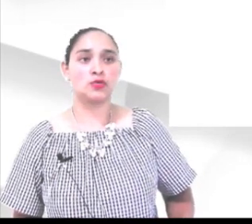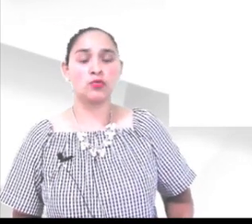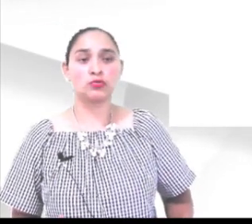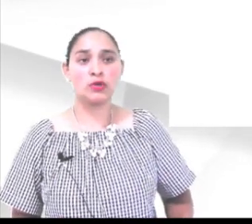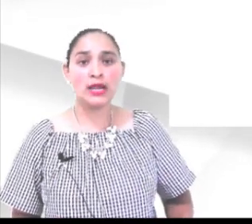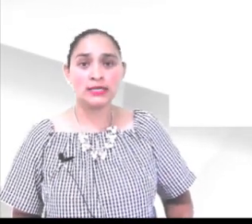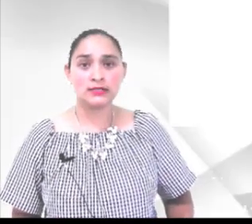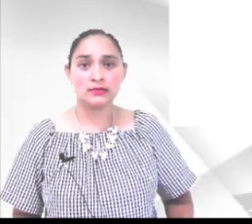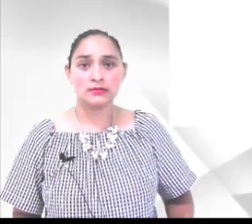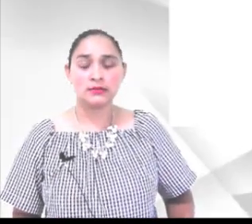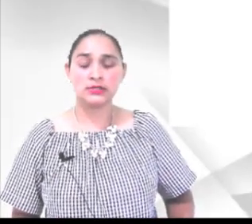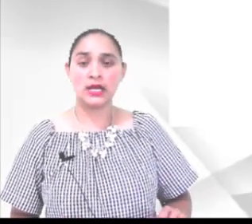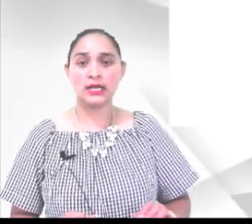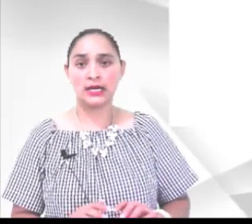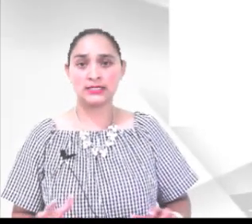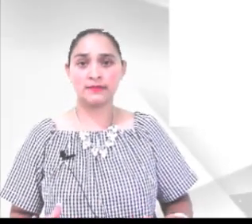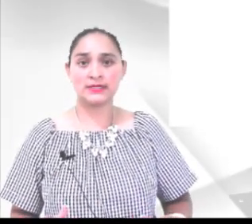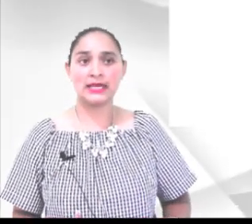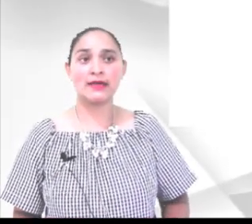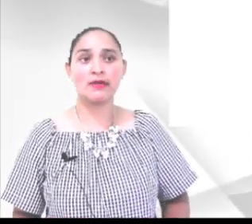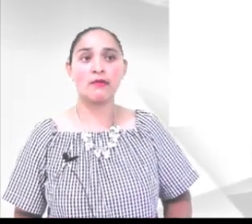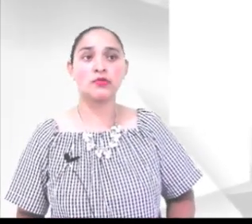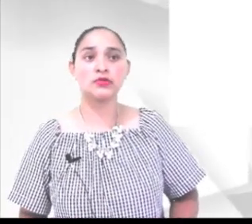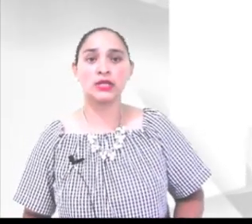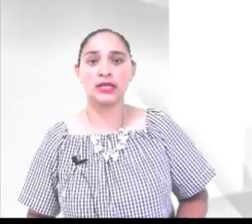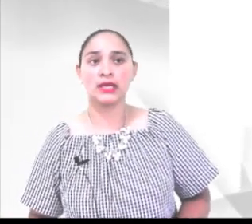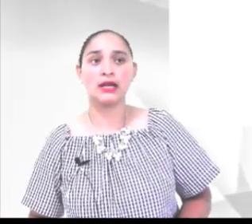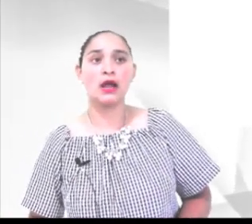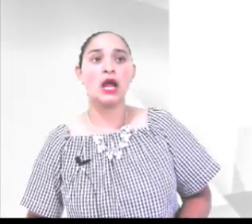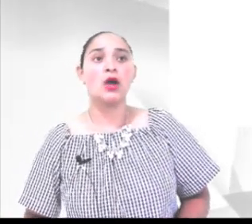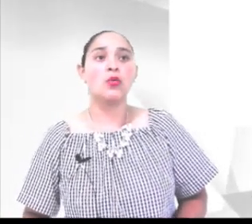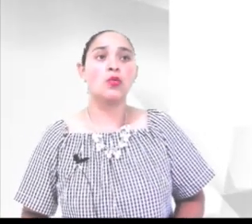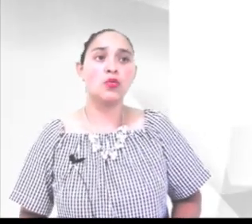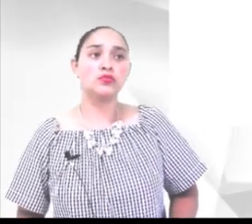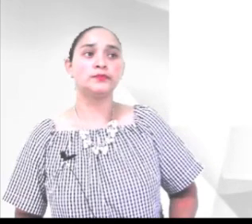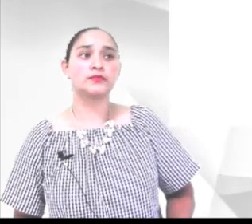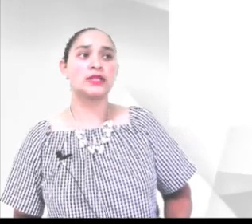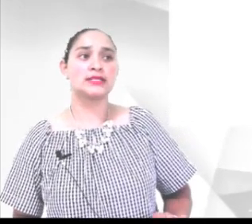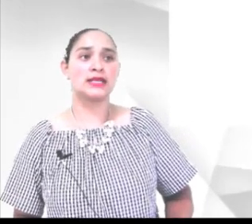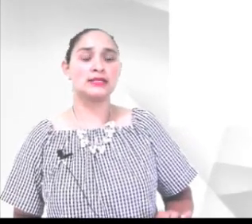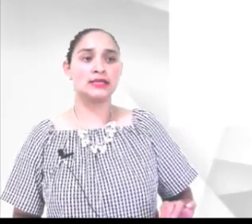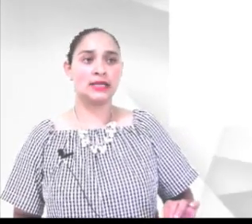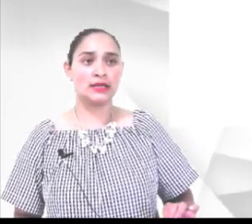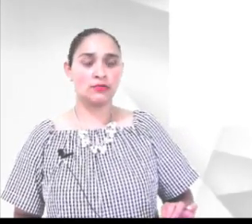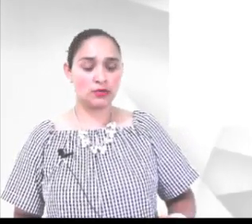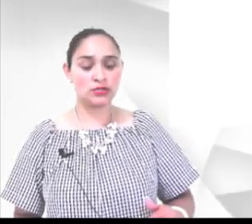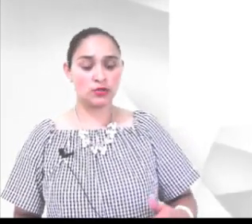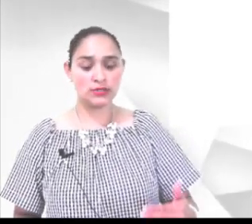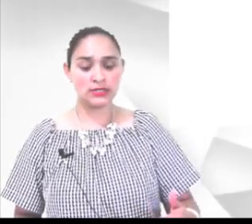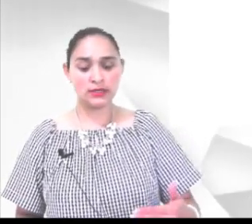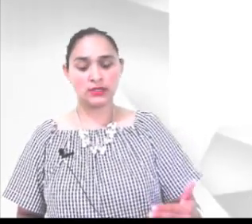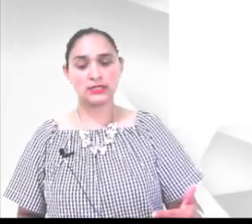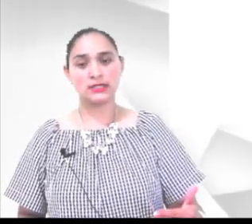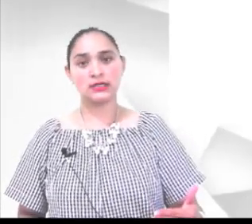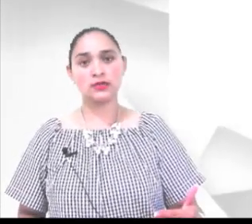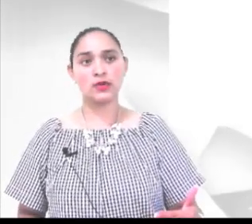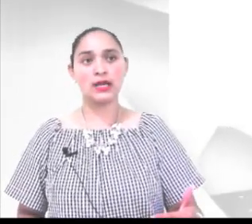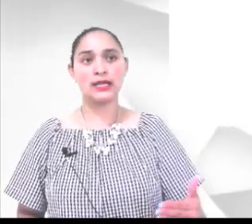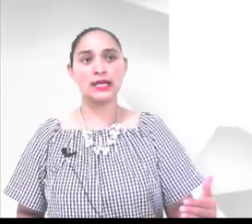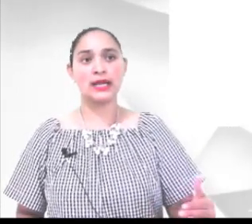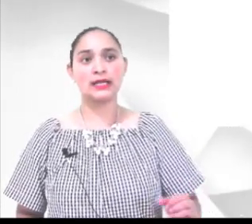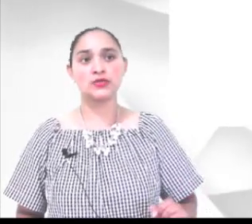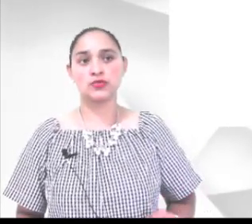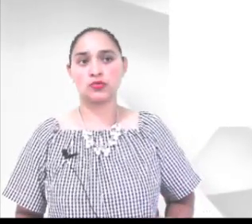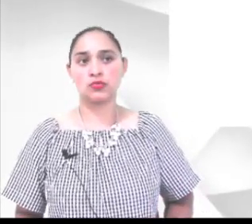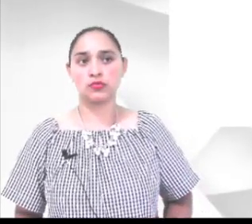los socioculturales. Ya en la clase pasada hablábamos de que era un desastre, una consecuencia de un desastre natural